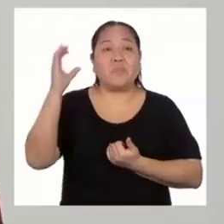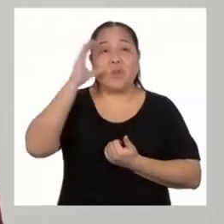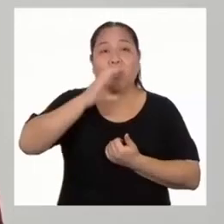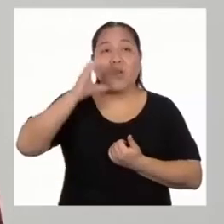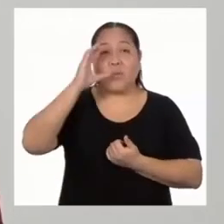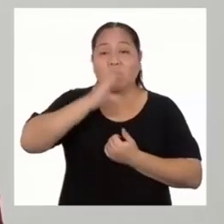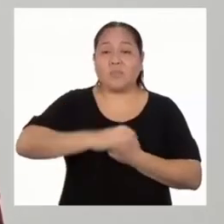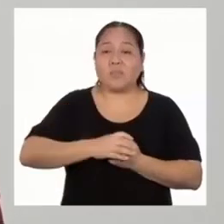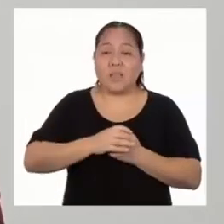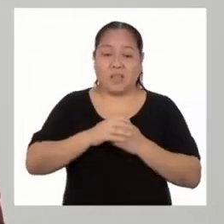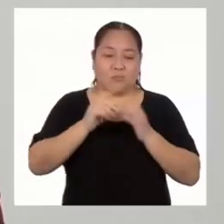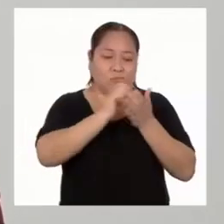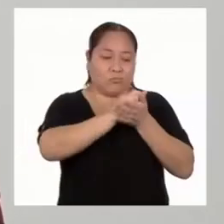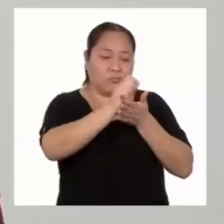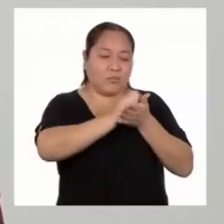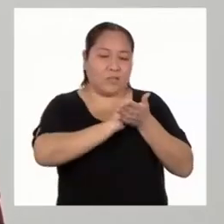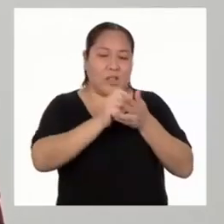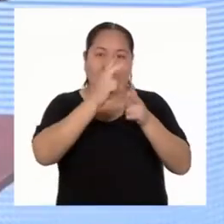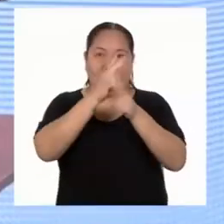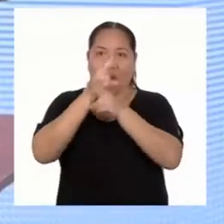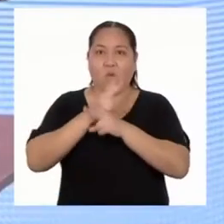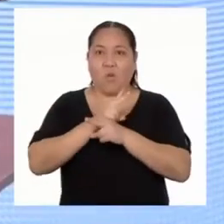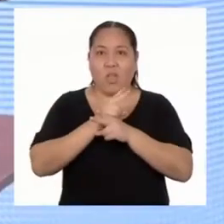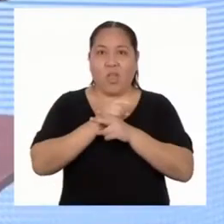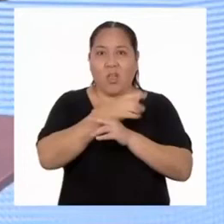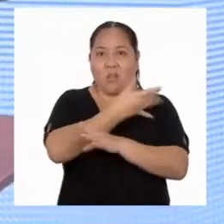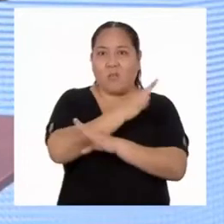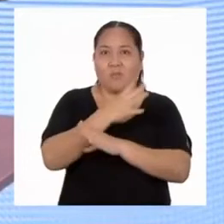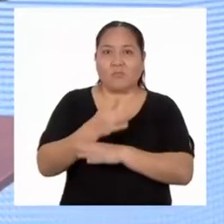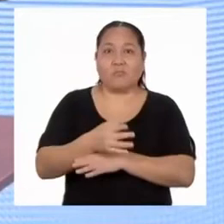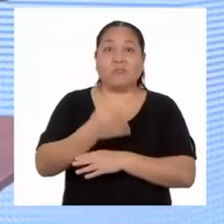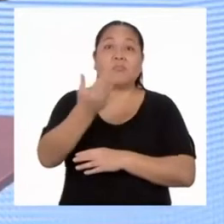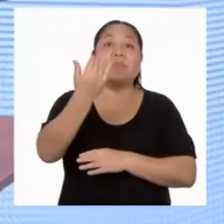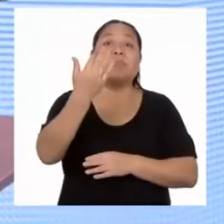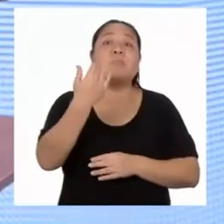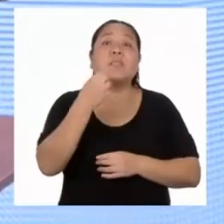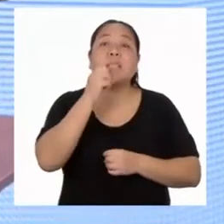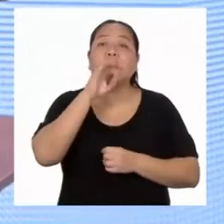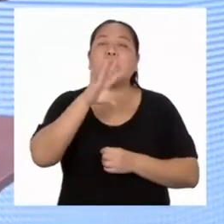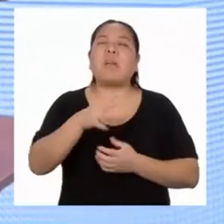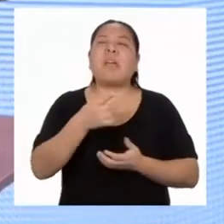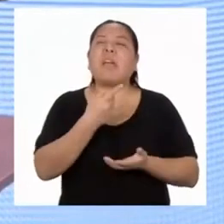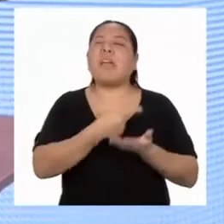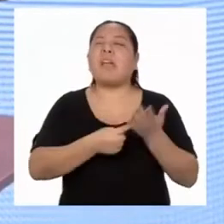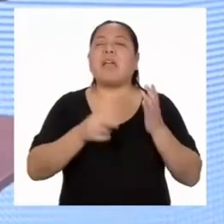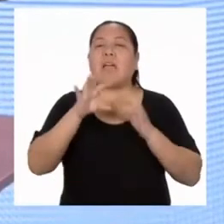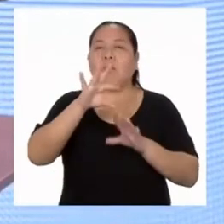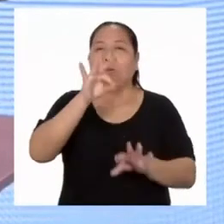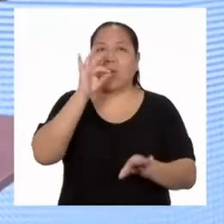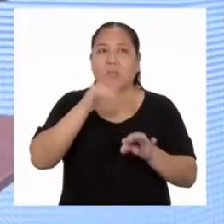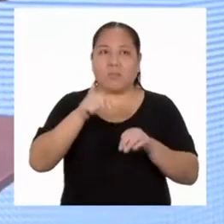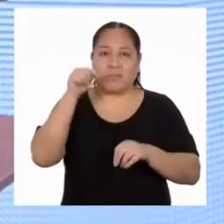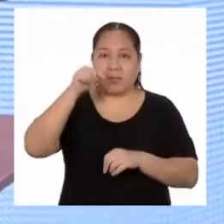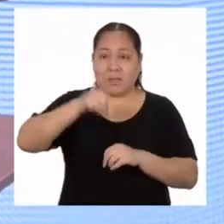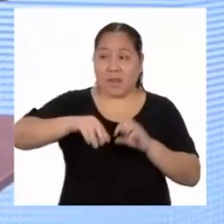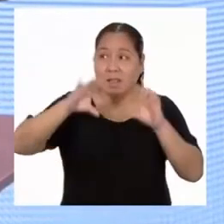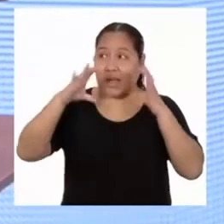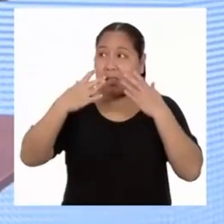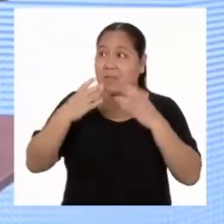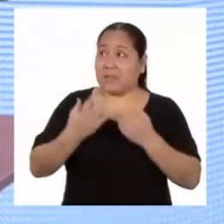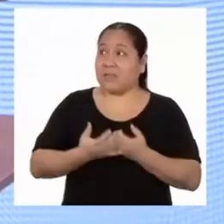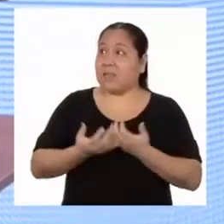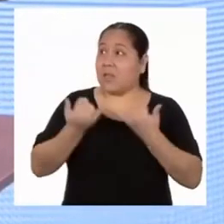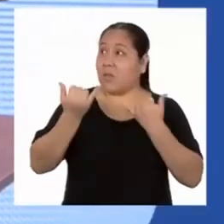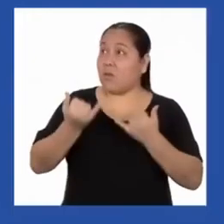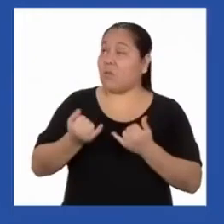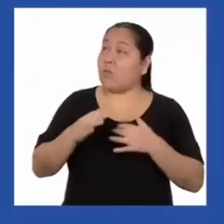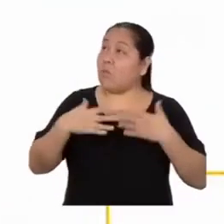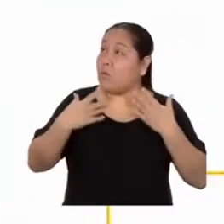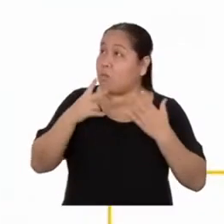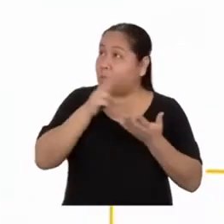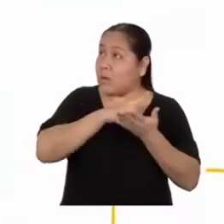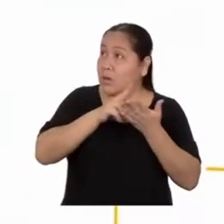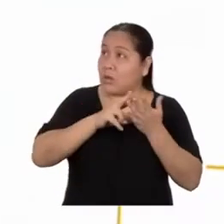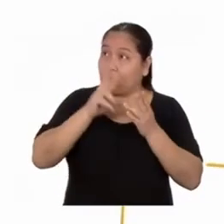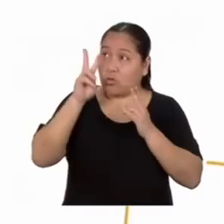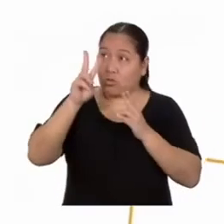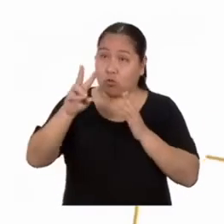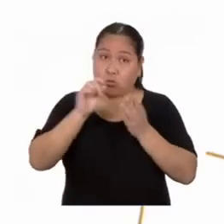A ver, cuéntame qué encuentras. Mire, para la actividad de hoy, ¿podemos leer 2 textos?